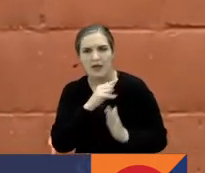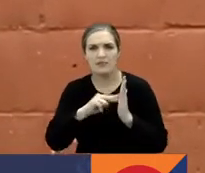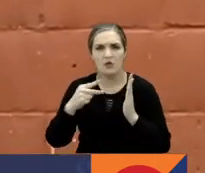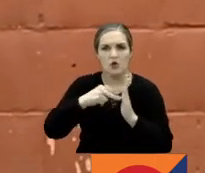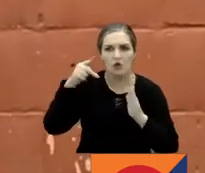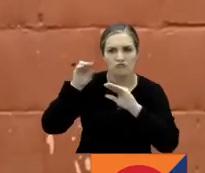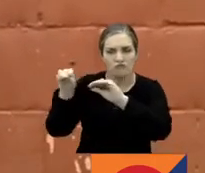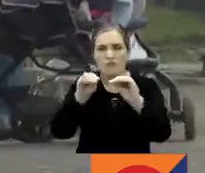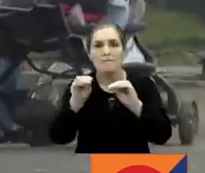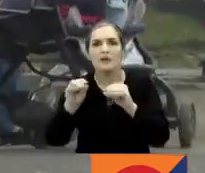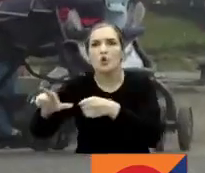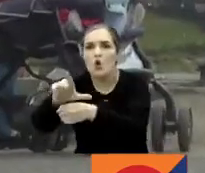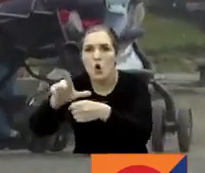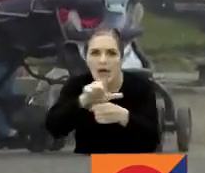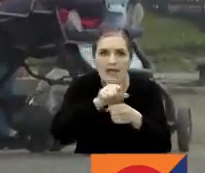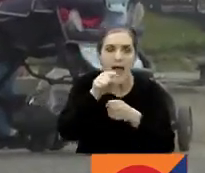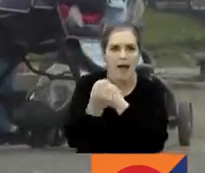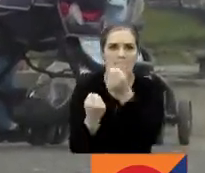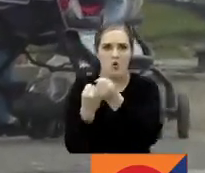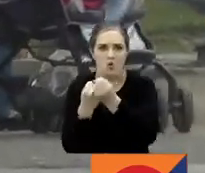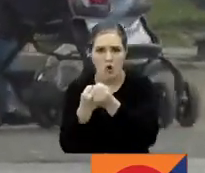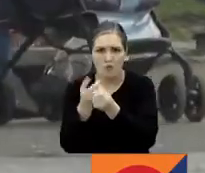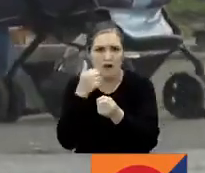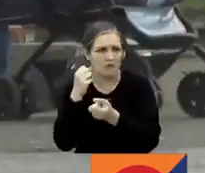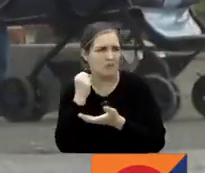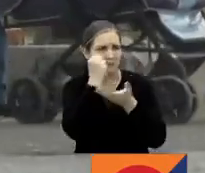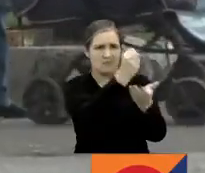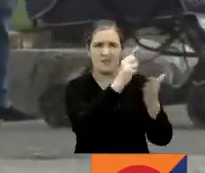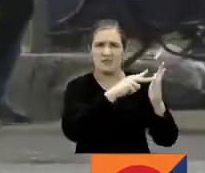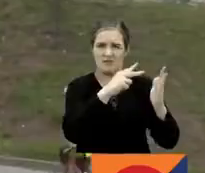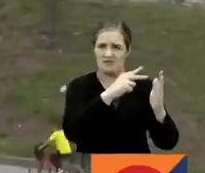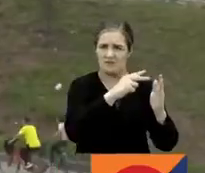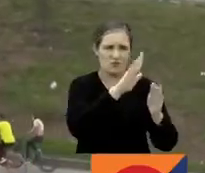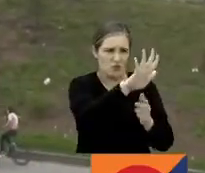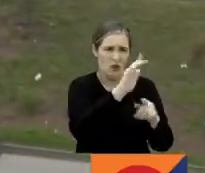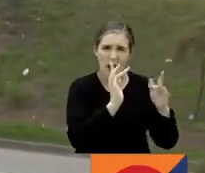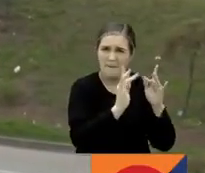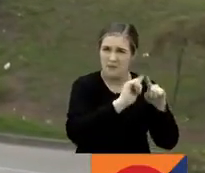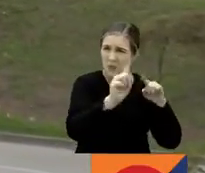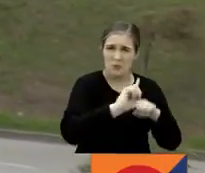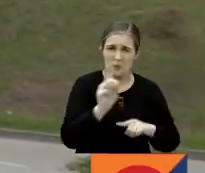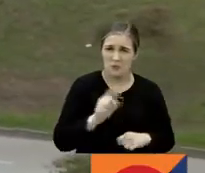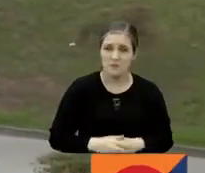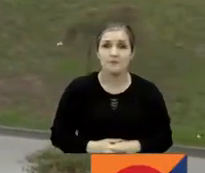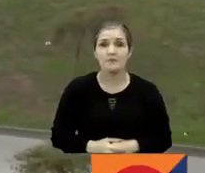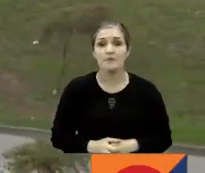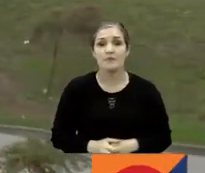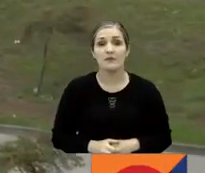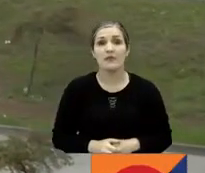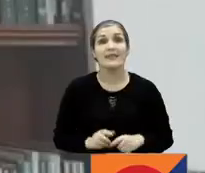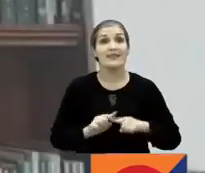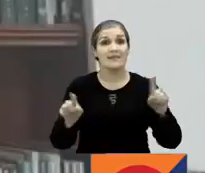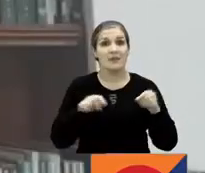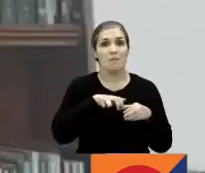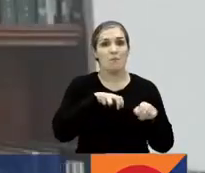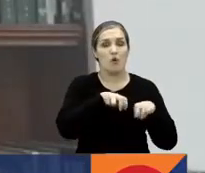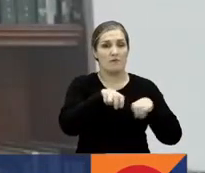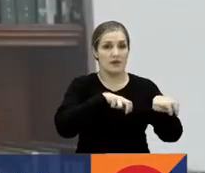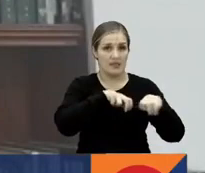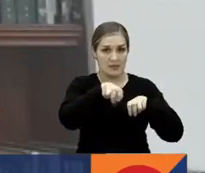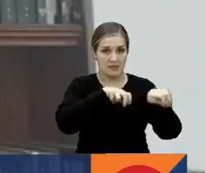alcaldías locales, a través de la infraestructura. Creo que hay que separar estos dos temas, el tema de la movilidad